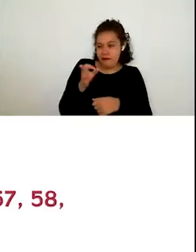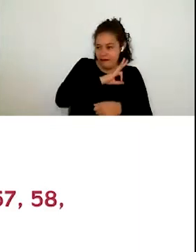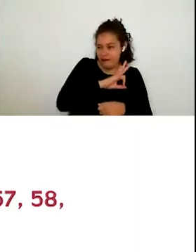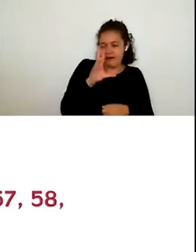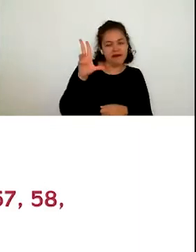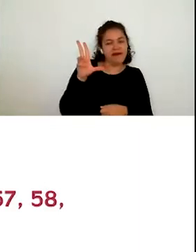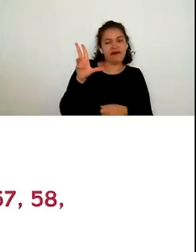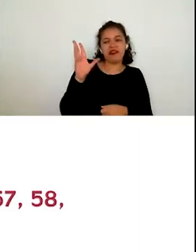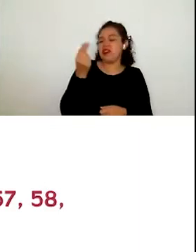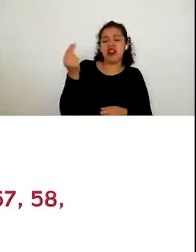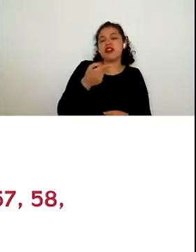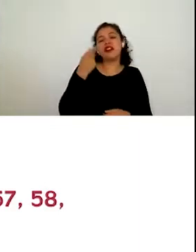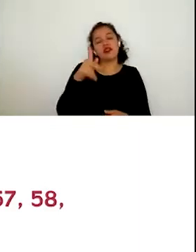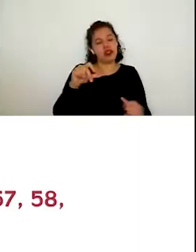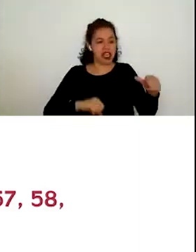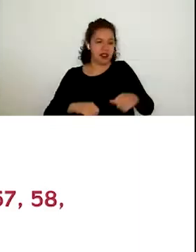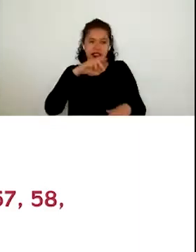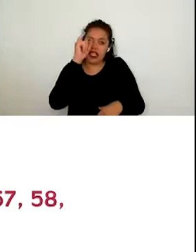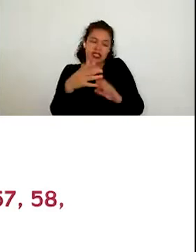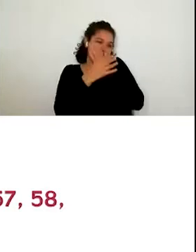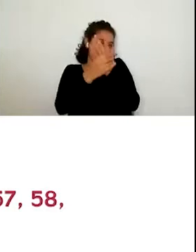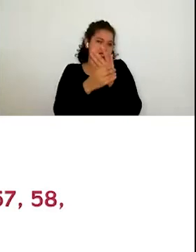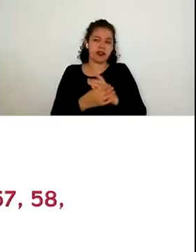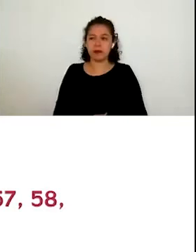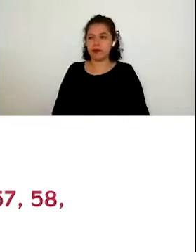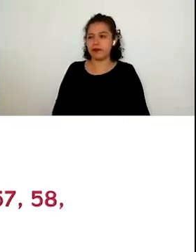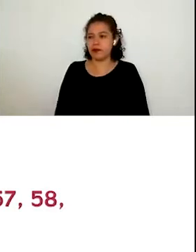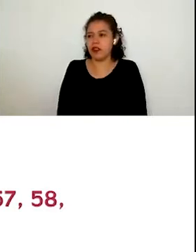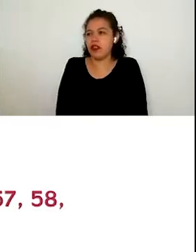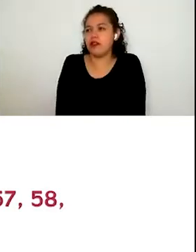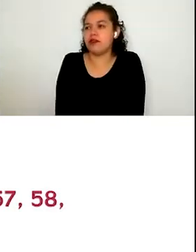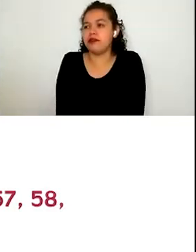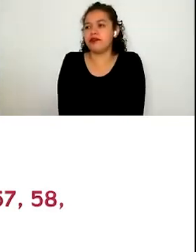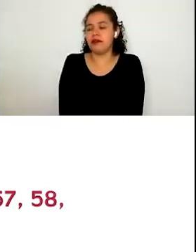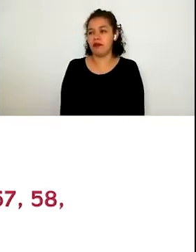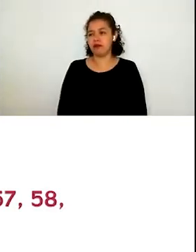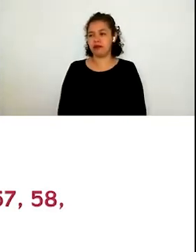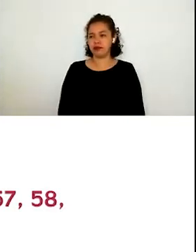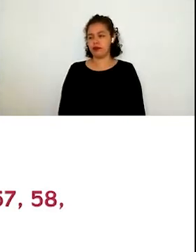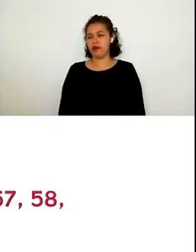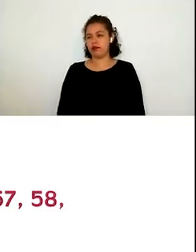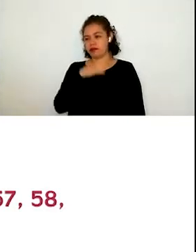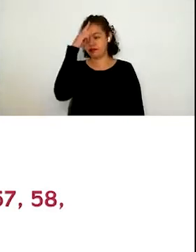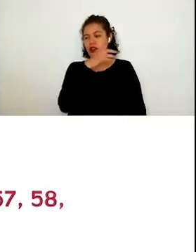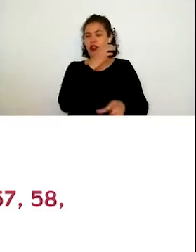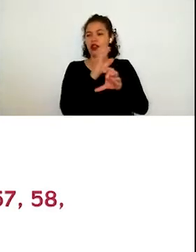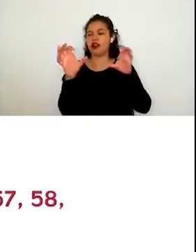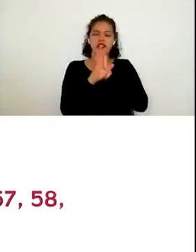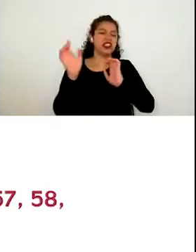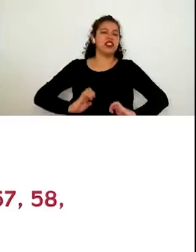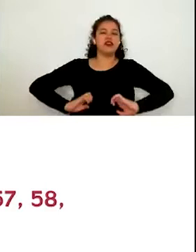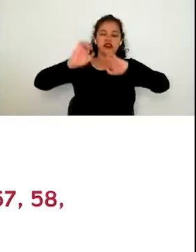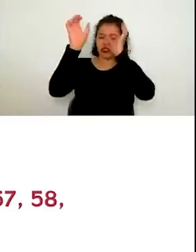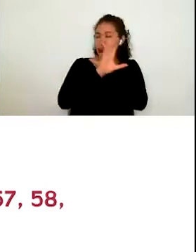parte de sus actividades, pero bueno, en el caso de los bienes muebles o no sé,